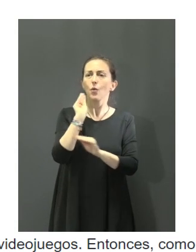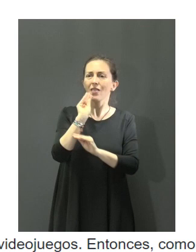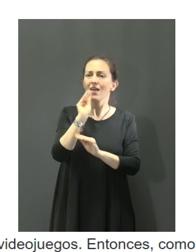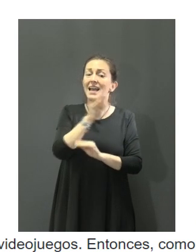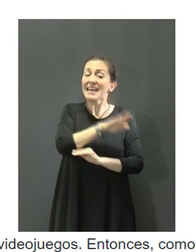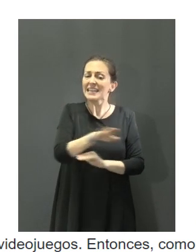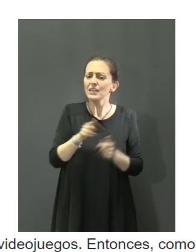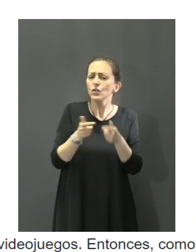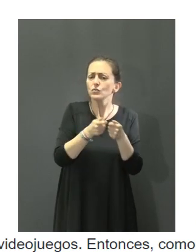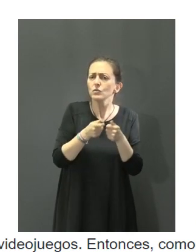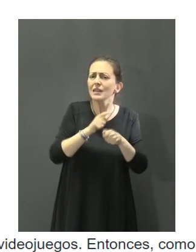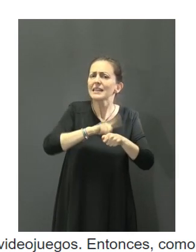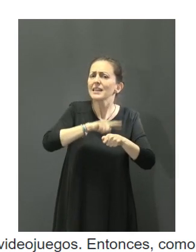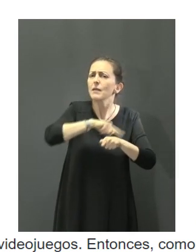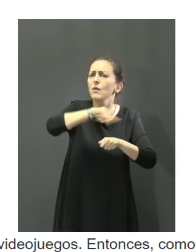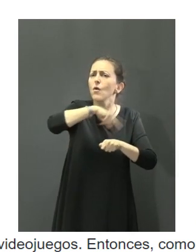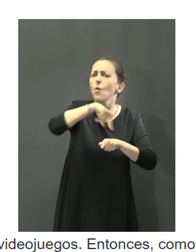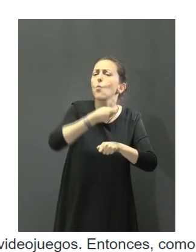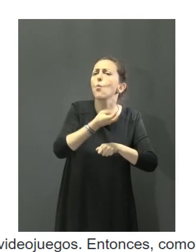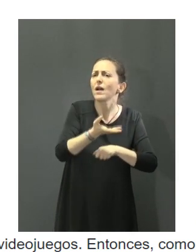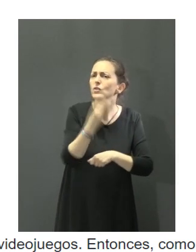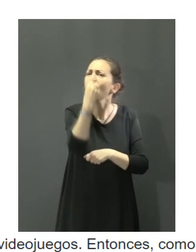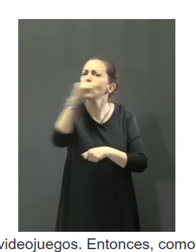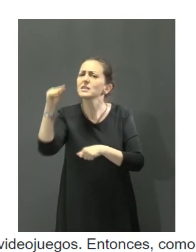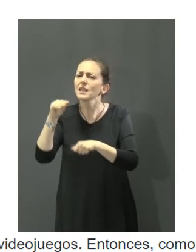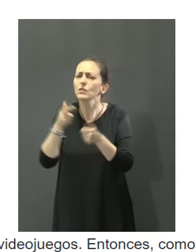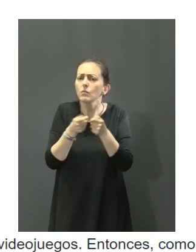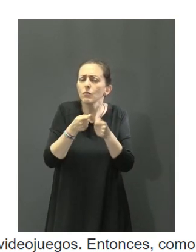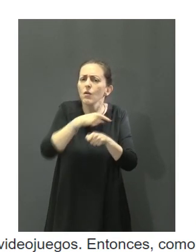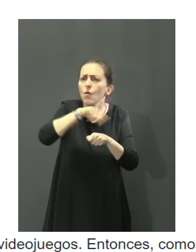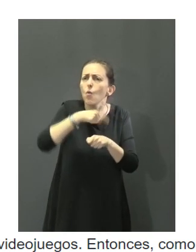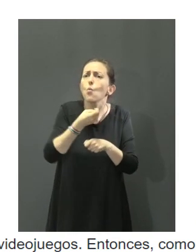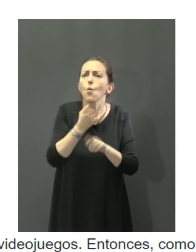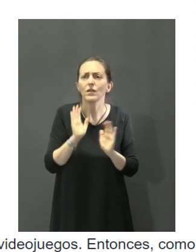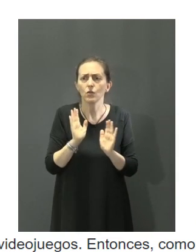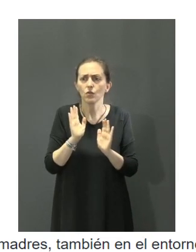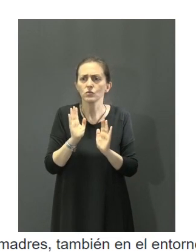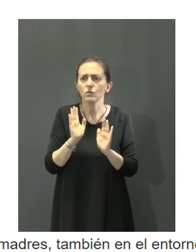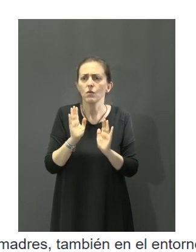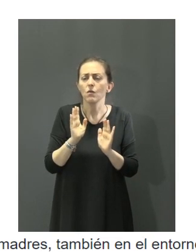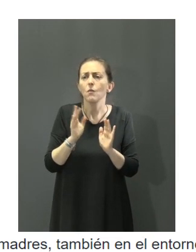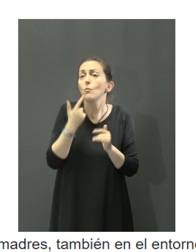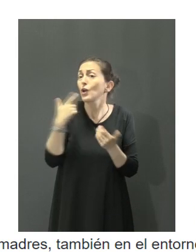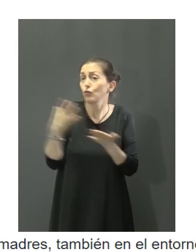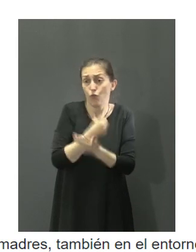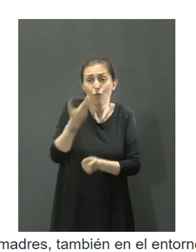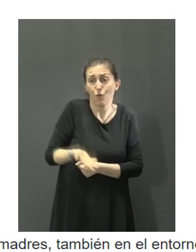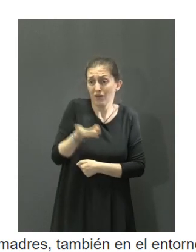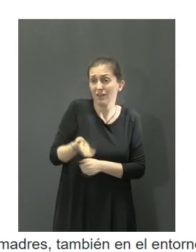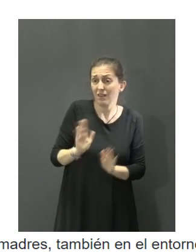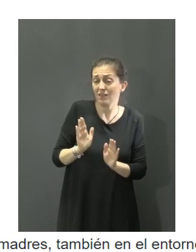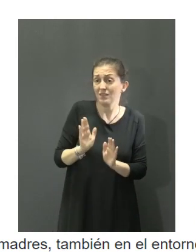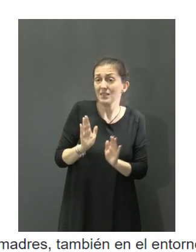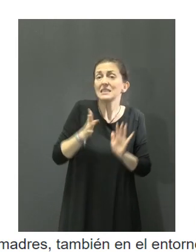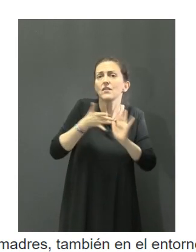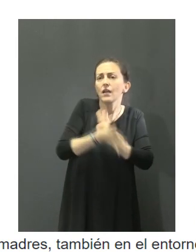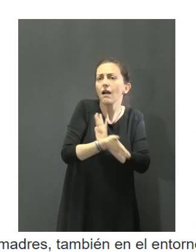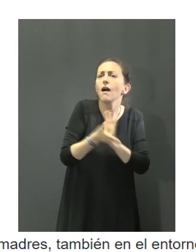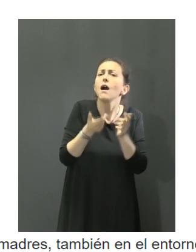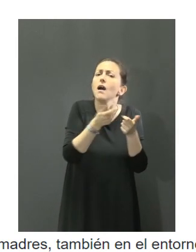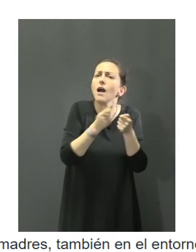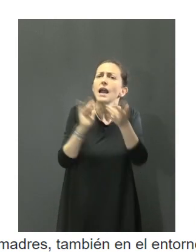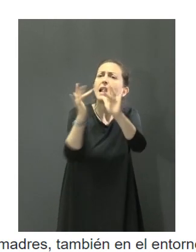dedicando los niños, niñas, adolescentes a jugar a videojuegos, porque todo es importante. Relación a través